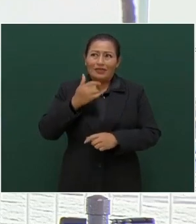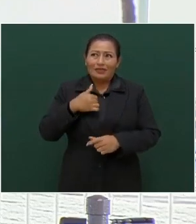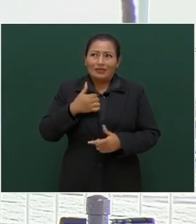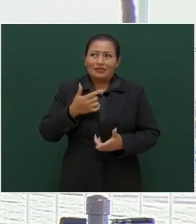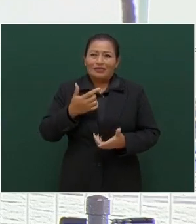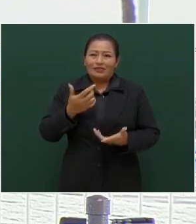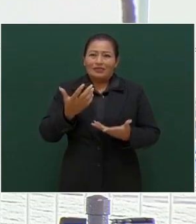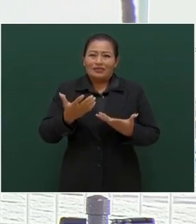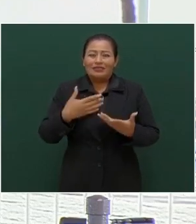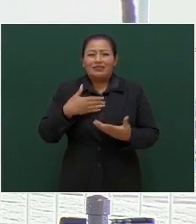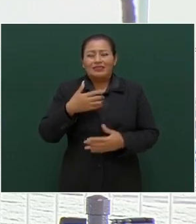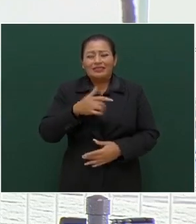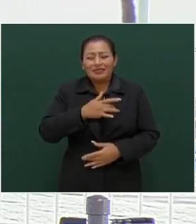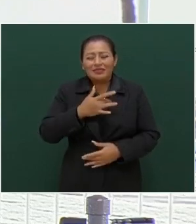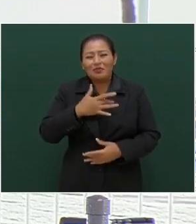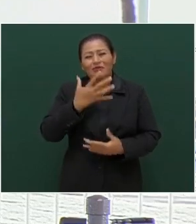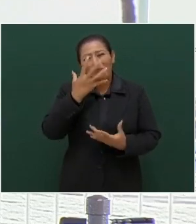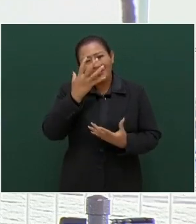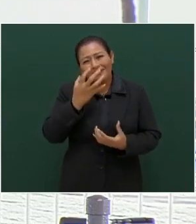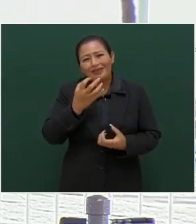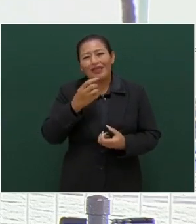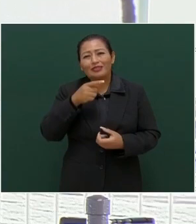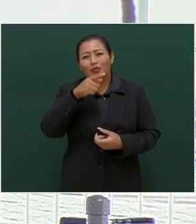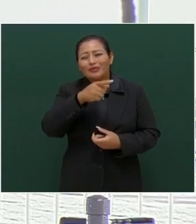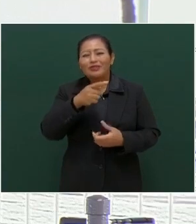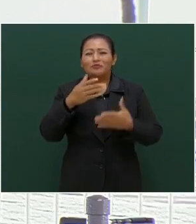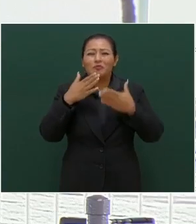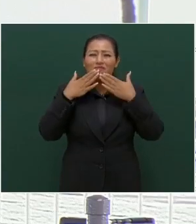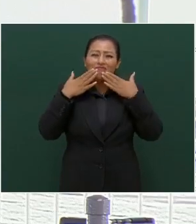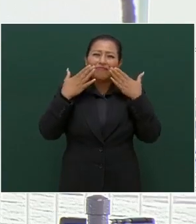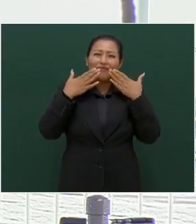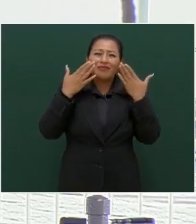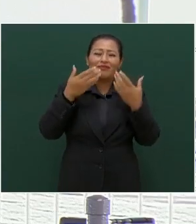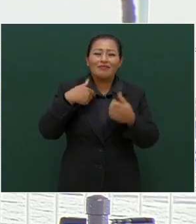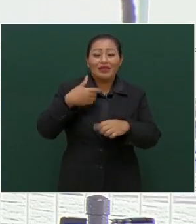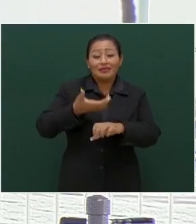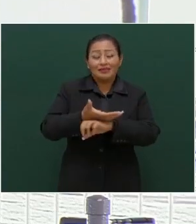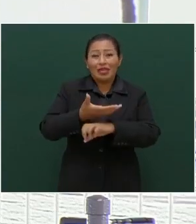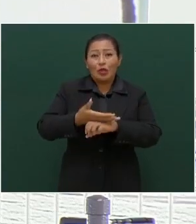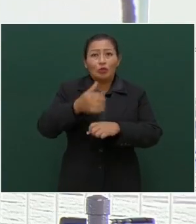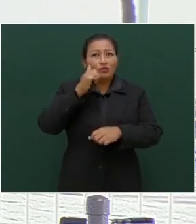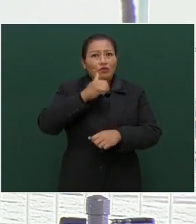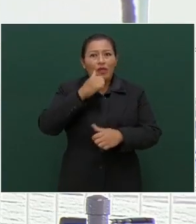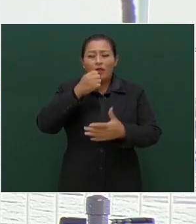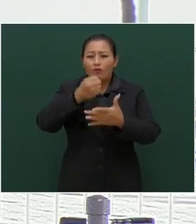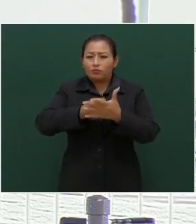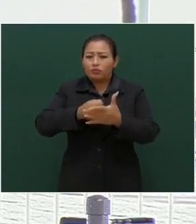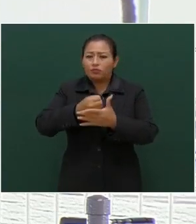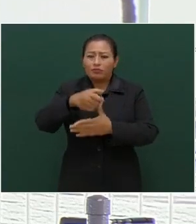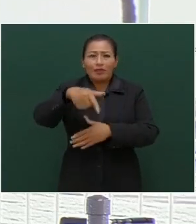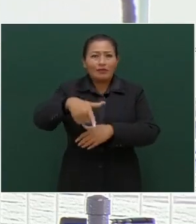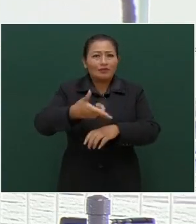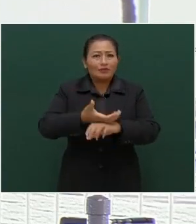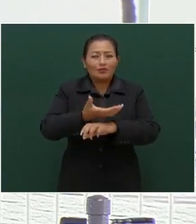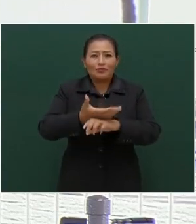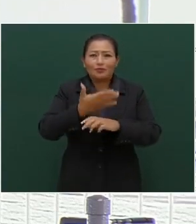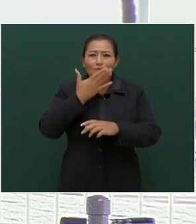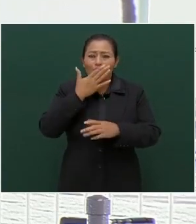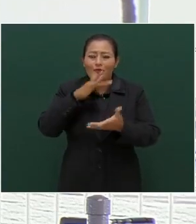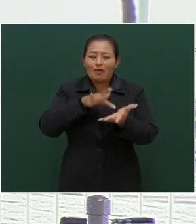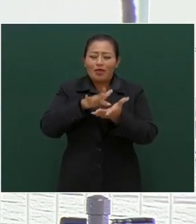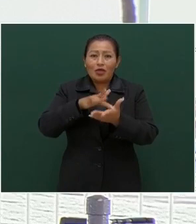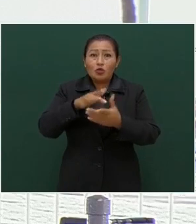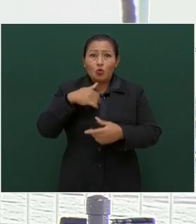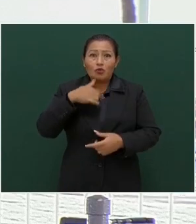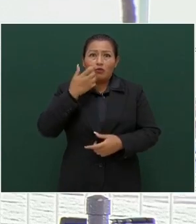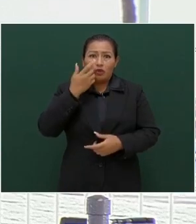también relacionado con la nostalgia, ¿no? Porque pues usted ha sido muy generoso con nuestro estado, ha estado persistentemente en Sonora. Hoy pues yo le